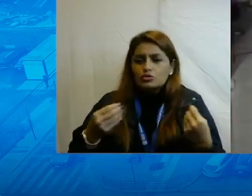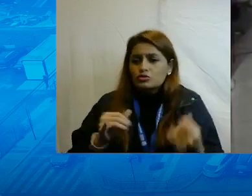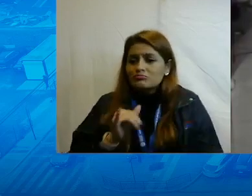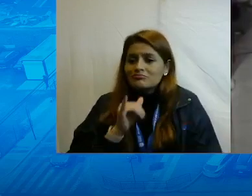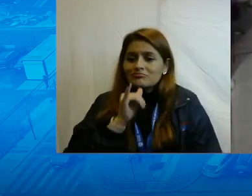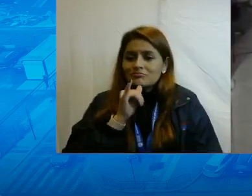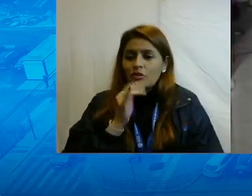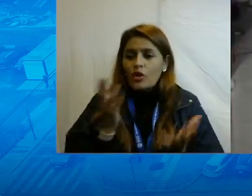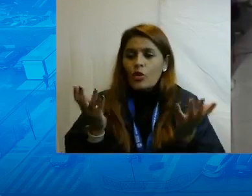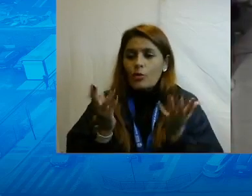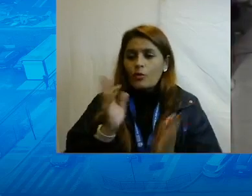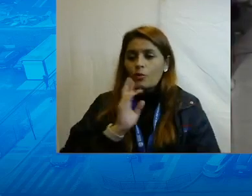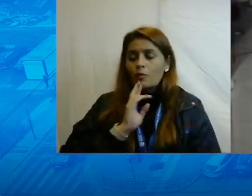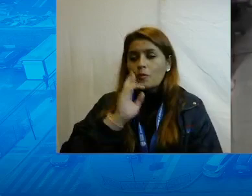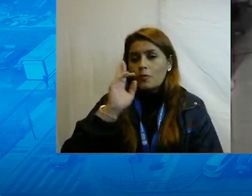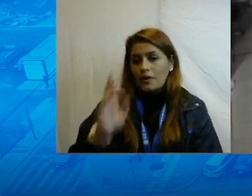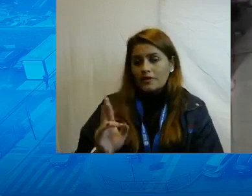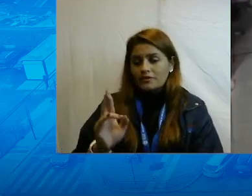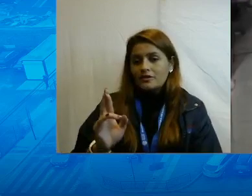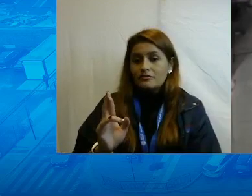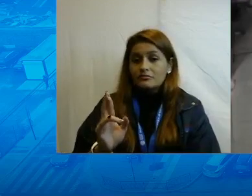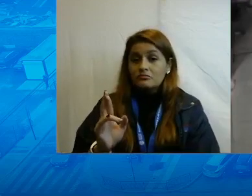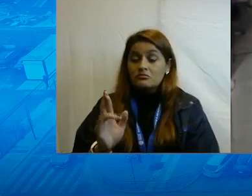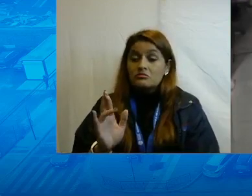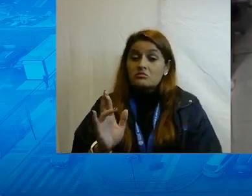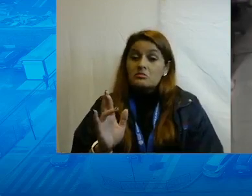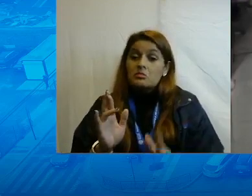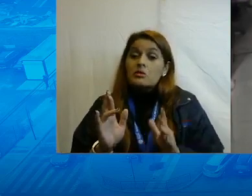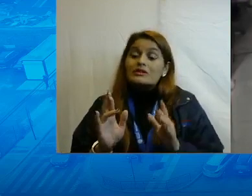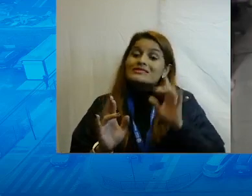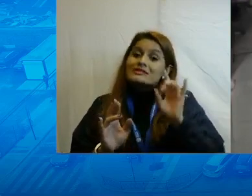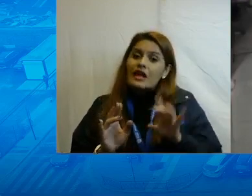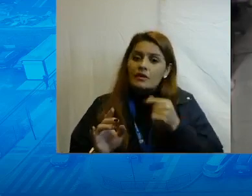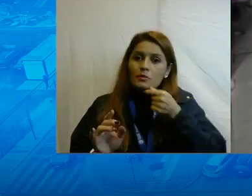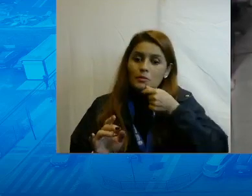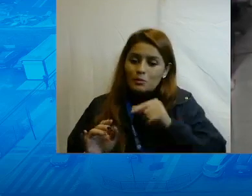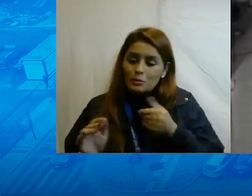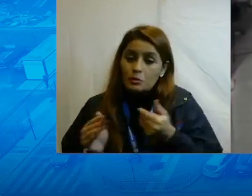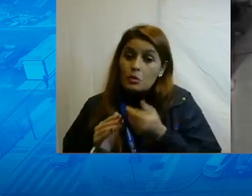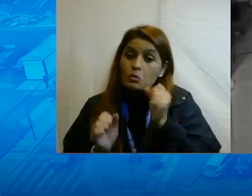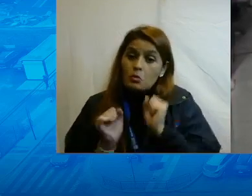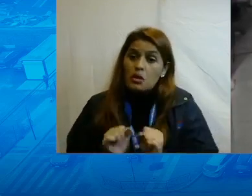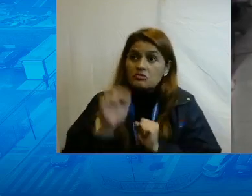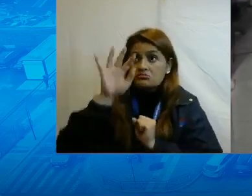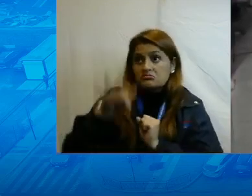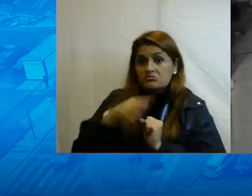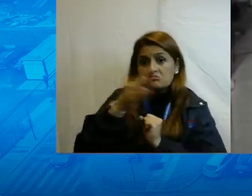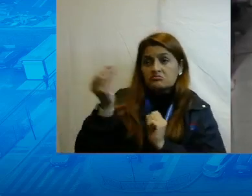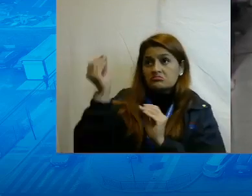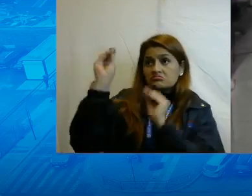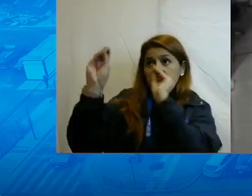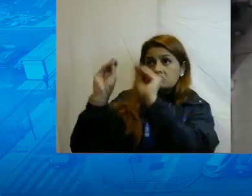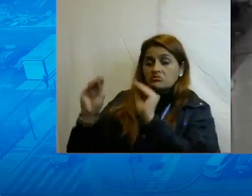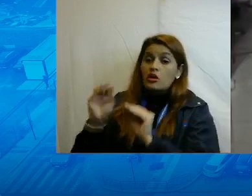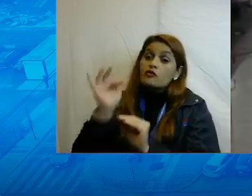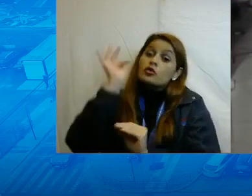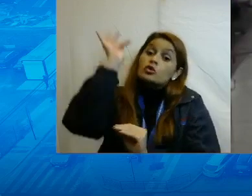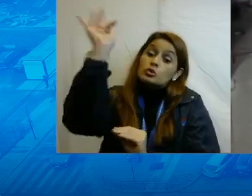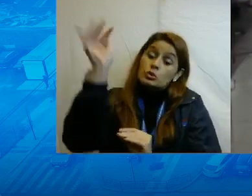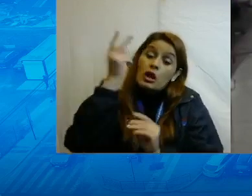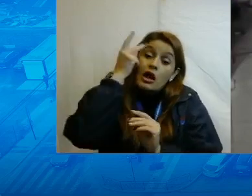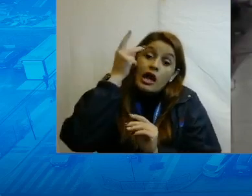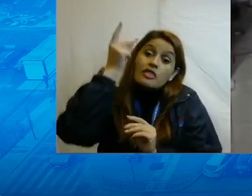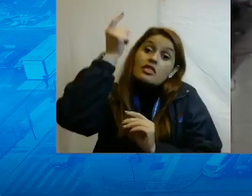responderle lo que va a suceder. Entonces, está bien que lo estén viendo a corto plazo, pero a lo mejor se puede optimizar ese punto en lo que viene del año